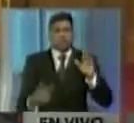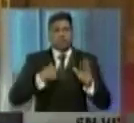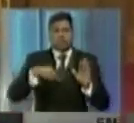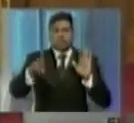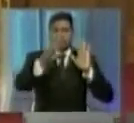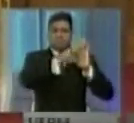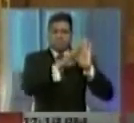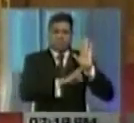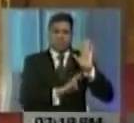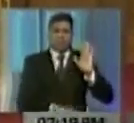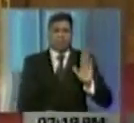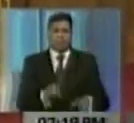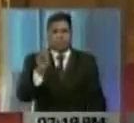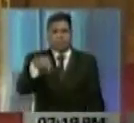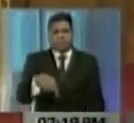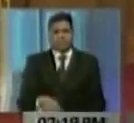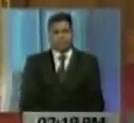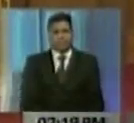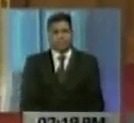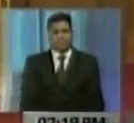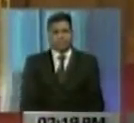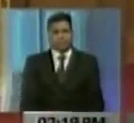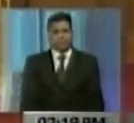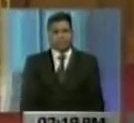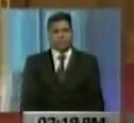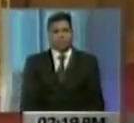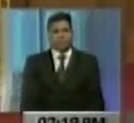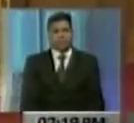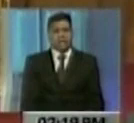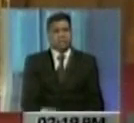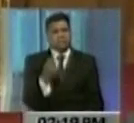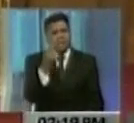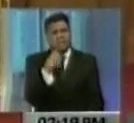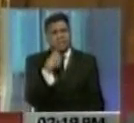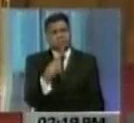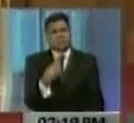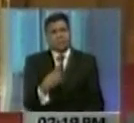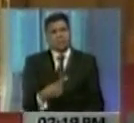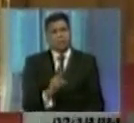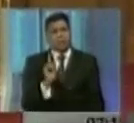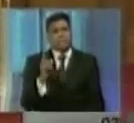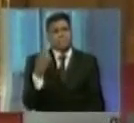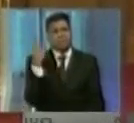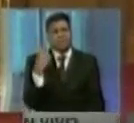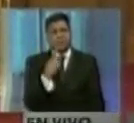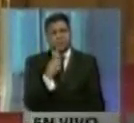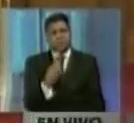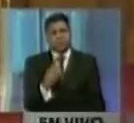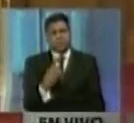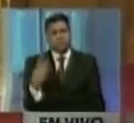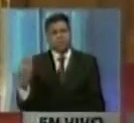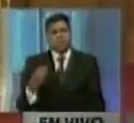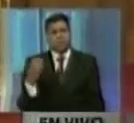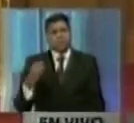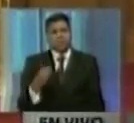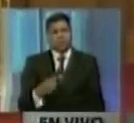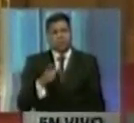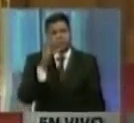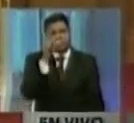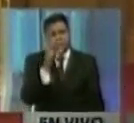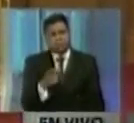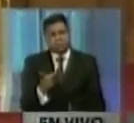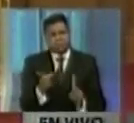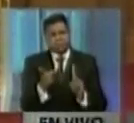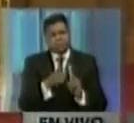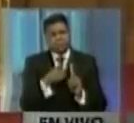reglamento. Eso nadie lo había dicho, el primero que lo dijo, ¿de cuándo se hizo el reglamento? Perdón, la primera que lo dijo fue la